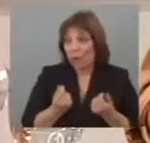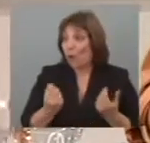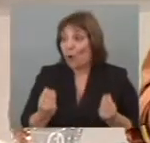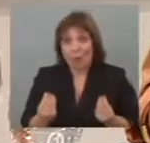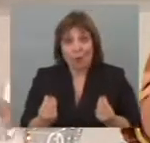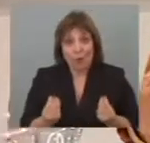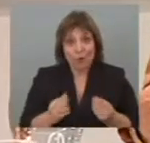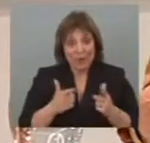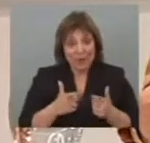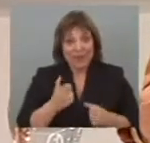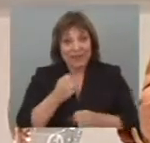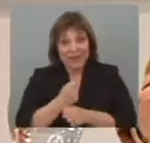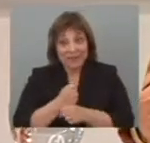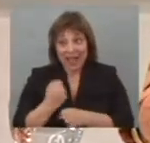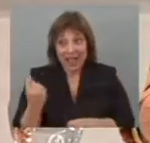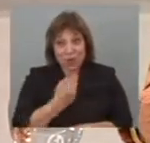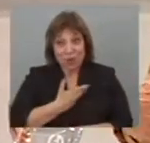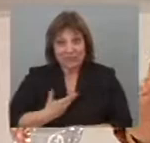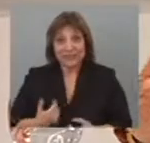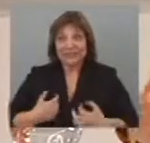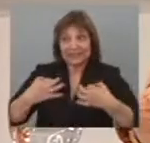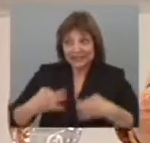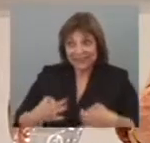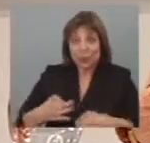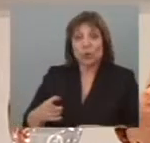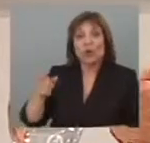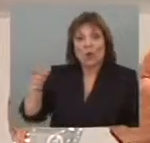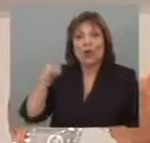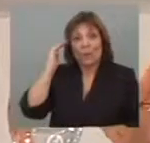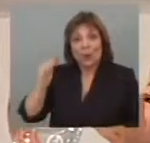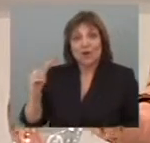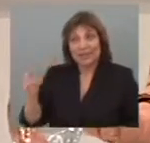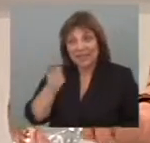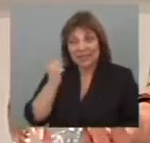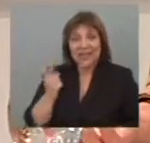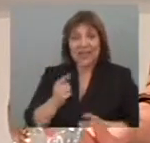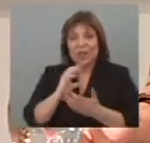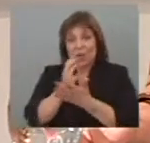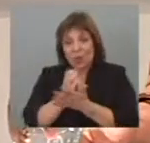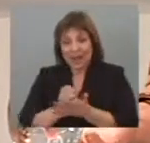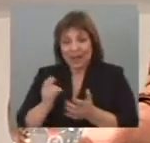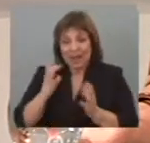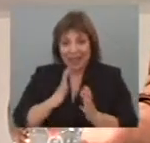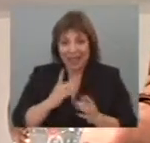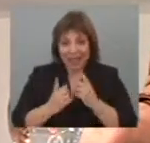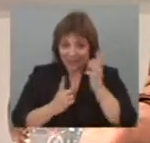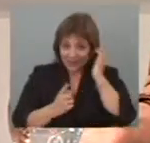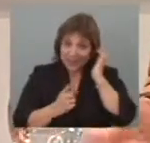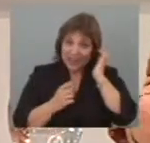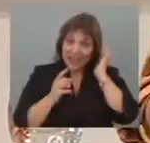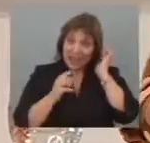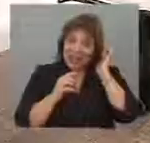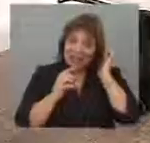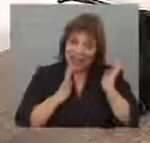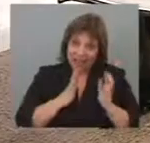Entonces, trabajar con los docentes era asegurarnos de que los docentes, más allá de la currícula oculta que nos podemos encontrar muchas veces